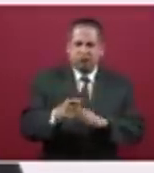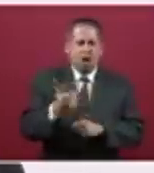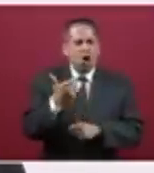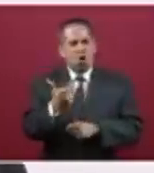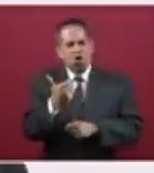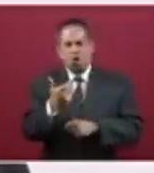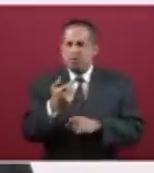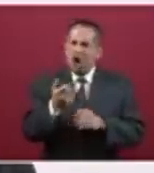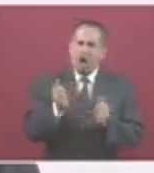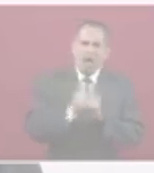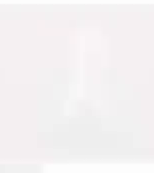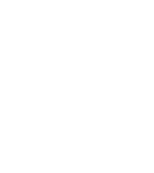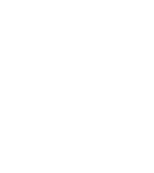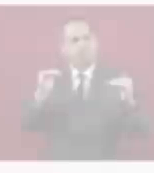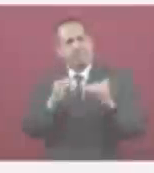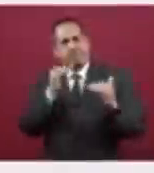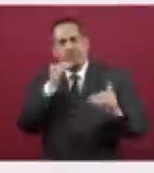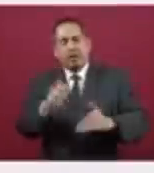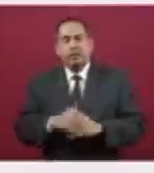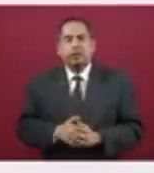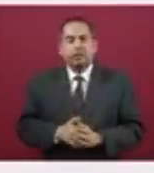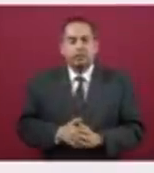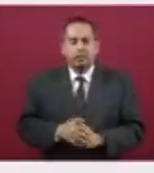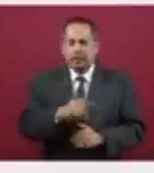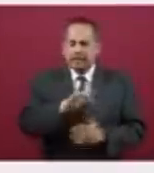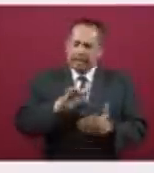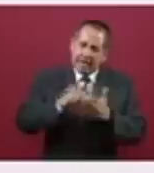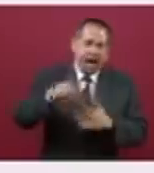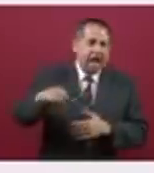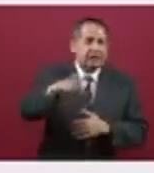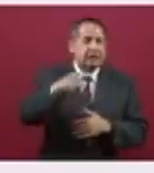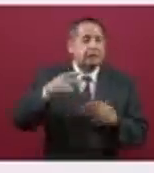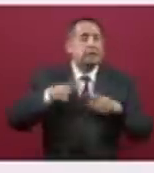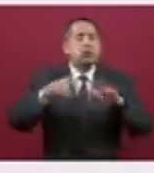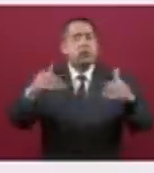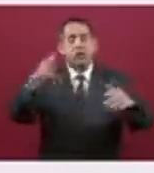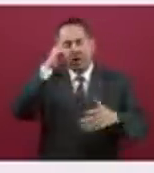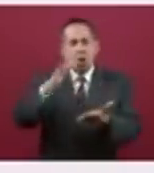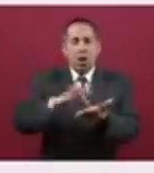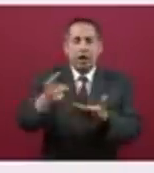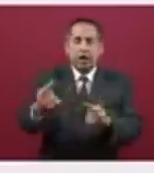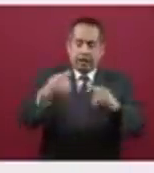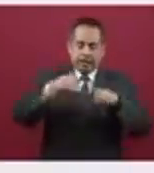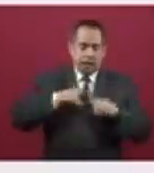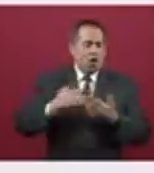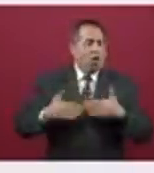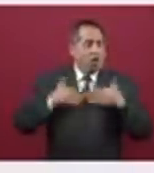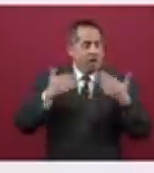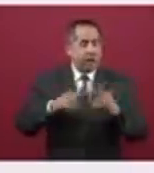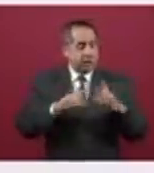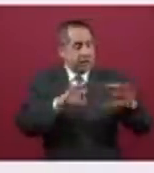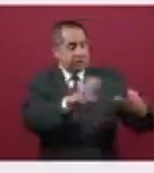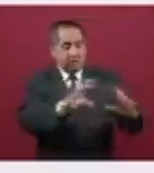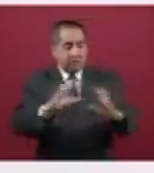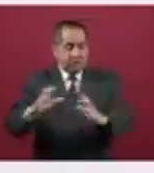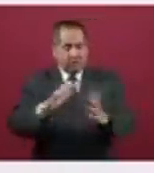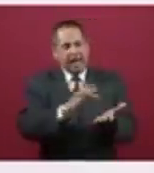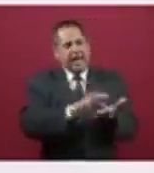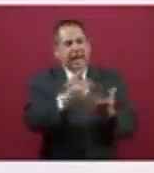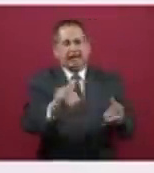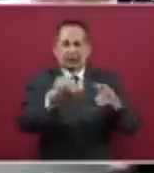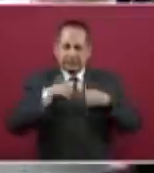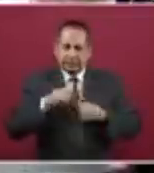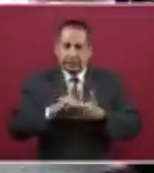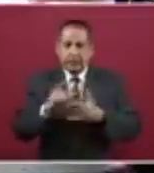con dimensión social. Agradezco la confianza del pueblo de México, de todos los sectores. Agradezco en